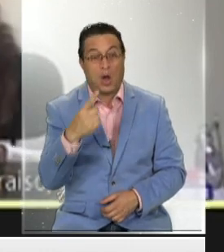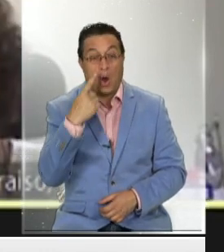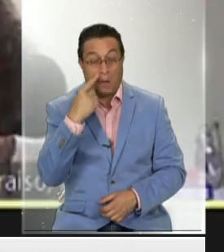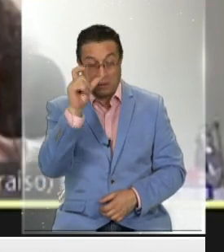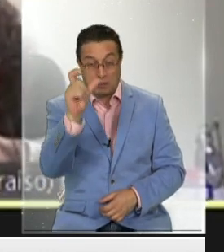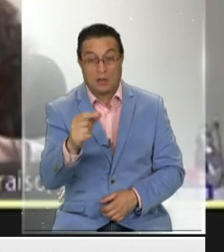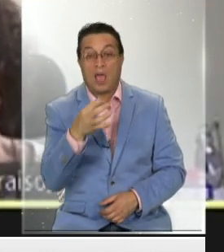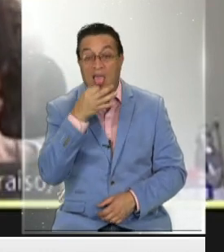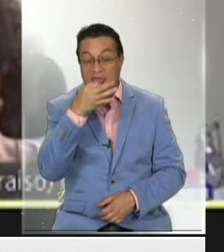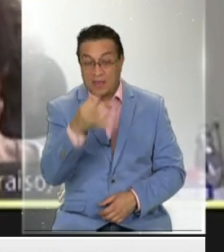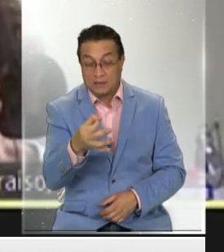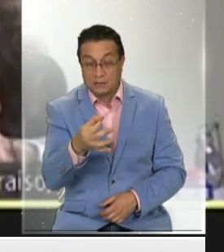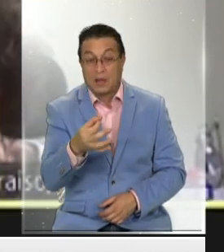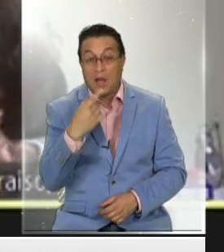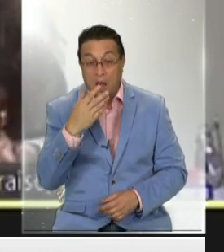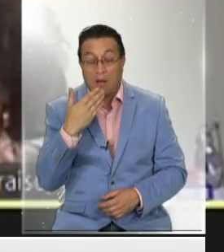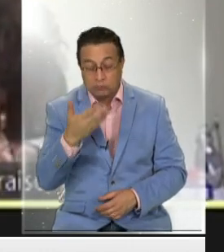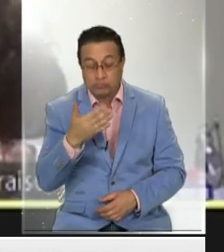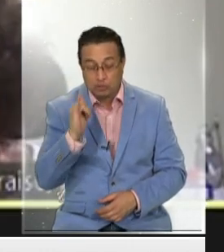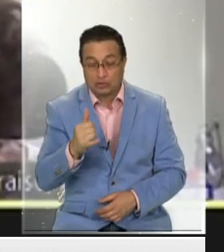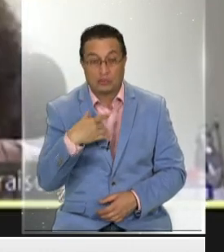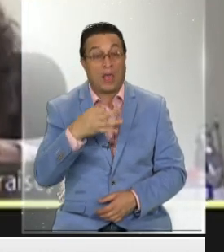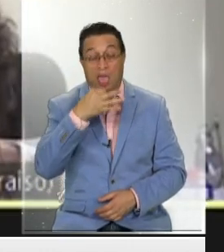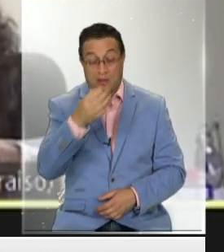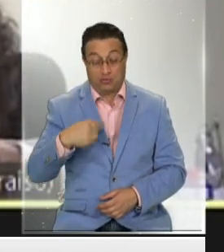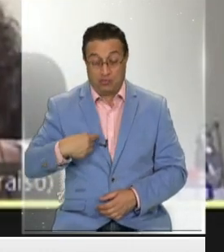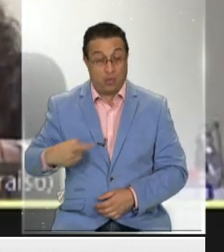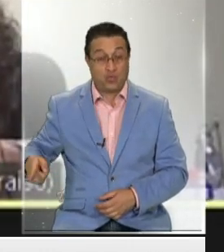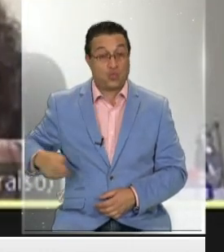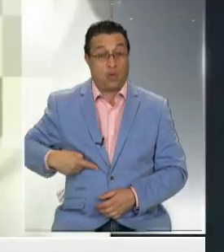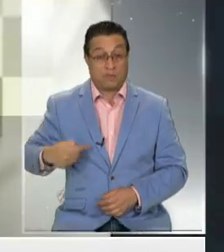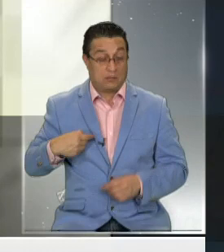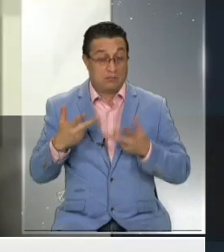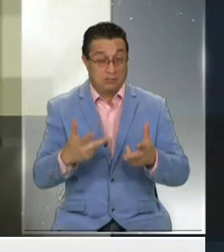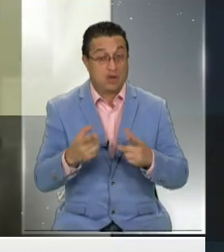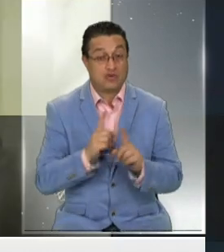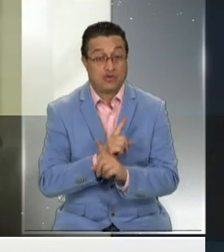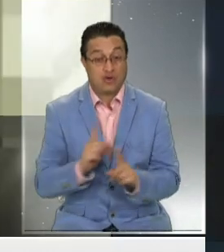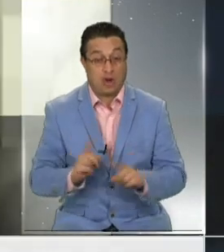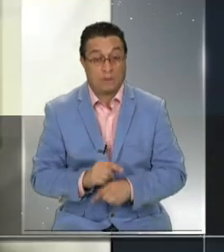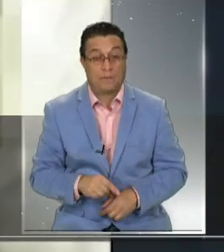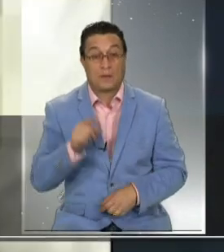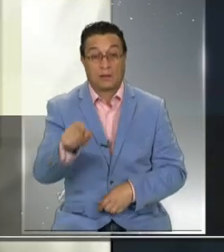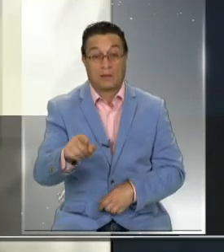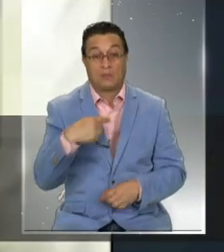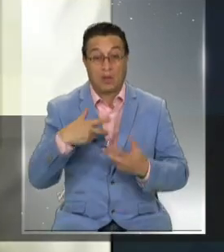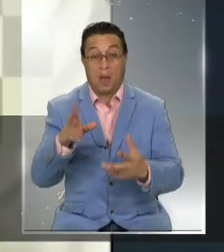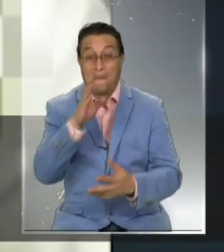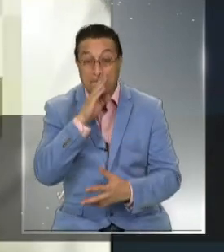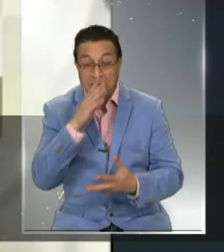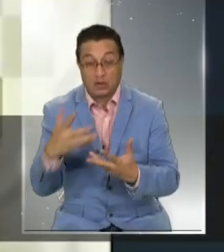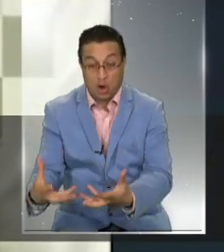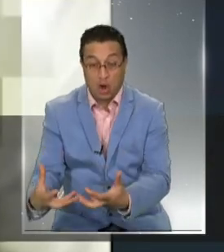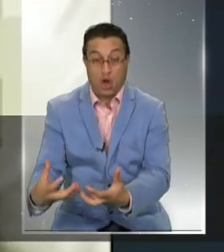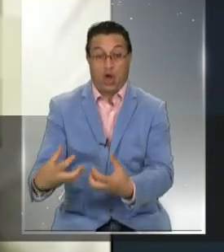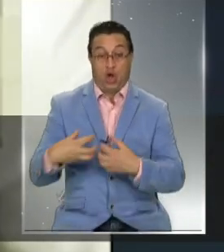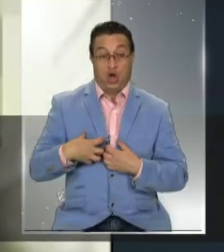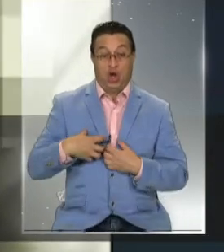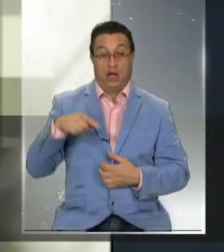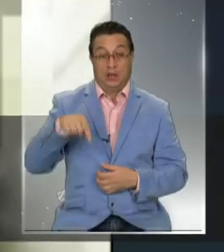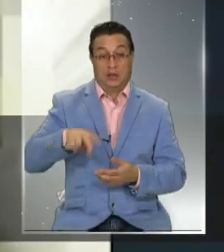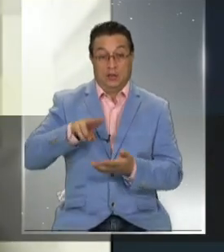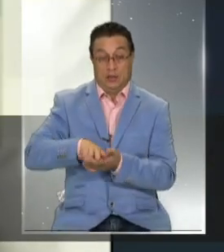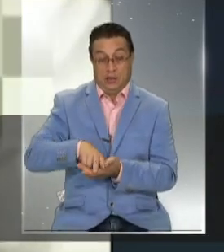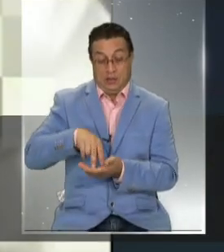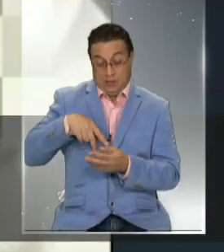autor decidió declarar, donde aseguró no ser el culpable del ataque. Se avanzó contra mí y se tropezó en